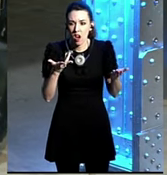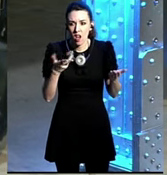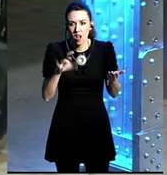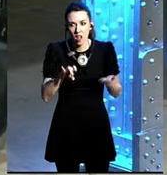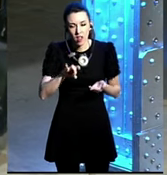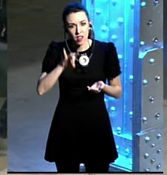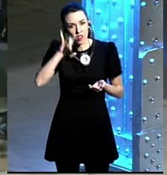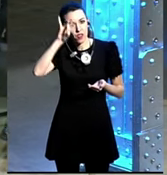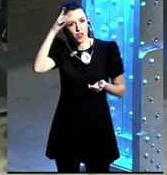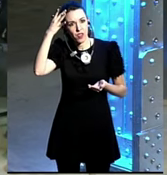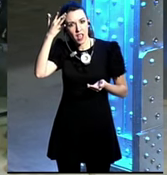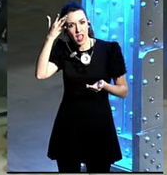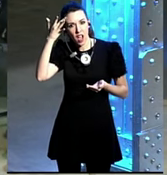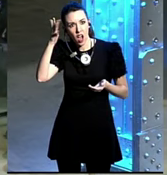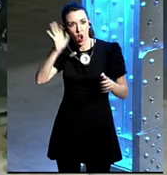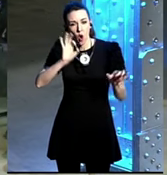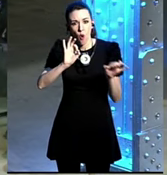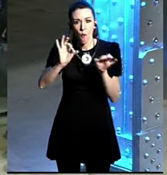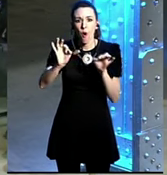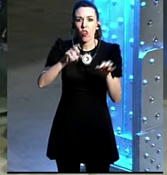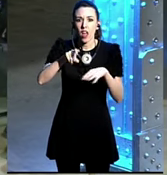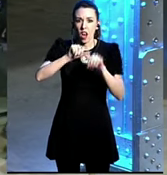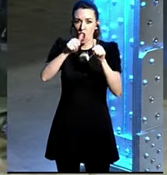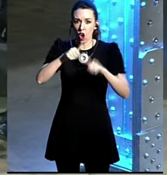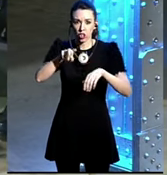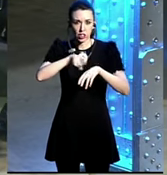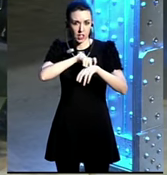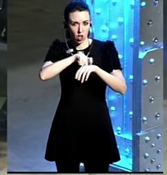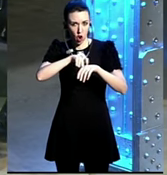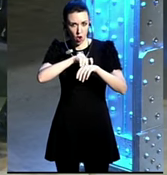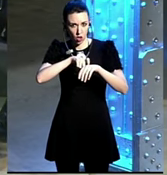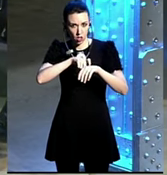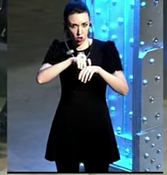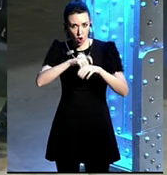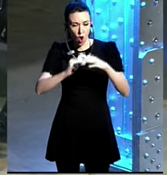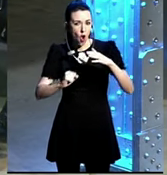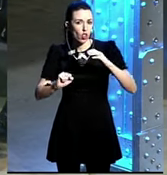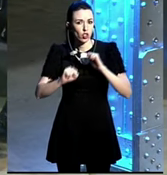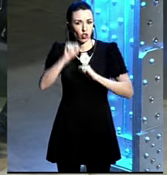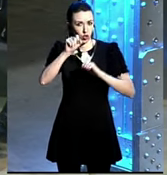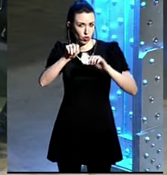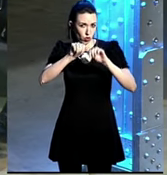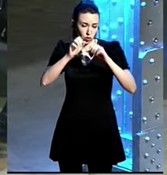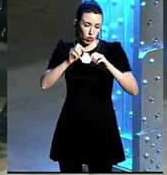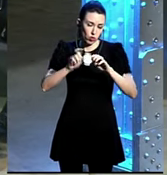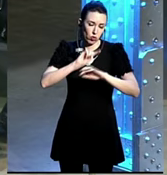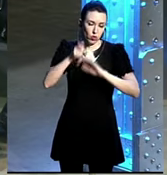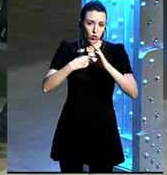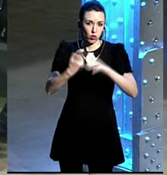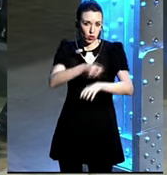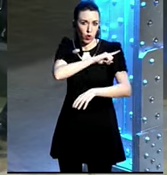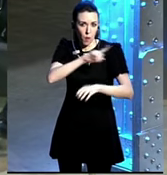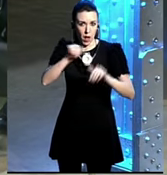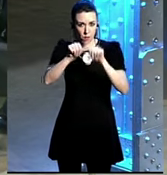la idea de modelo psicológico, supermodelo psicológico. De manera que decimos: bueno, hay estas